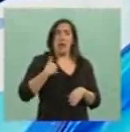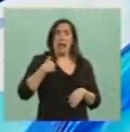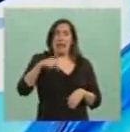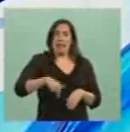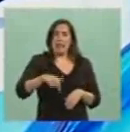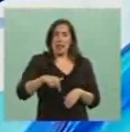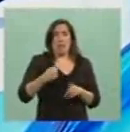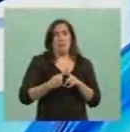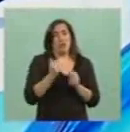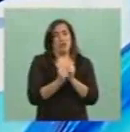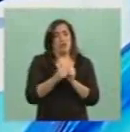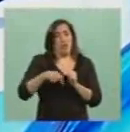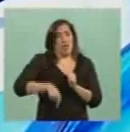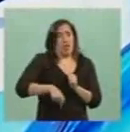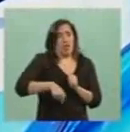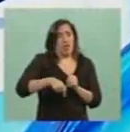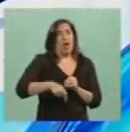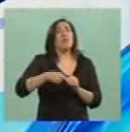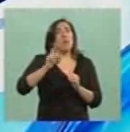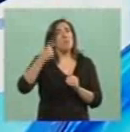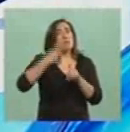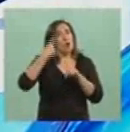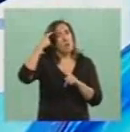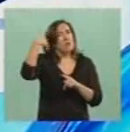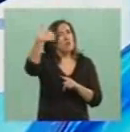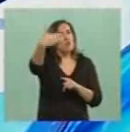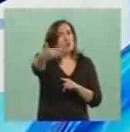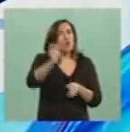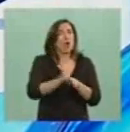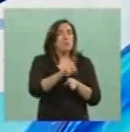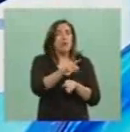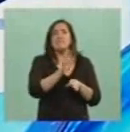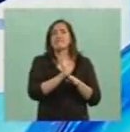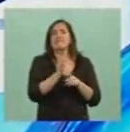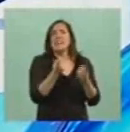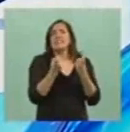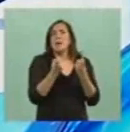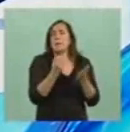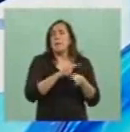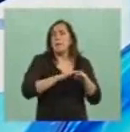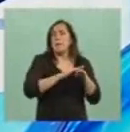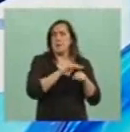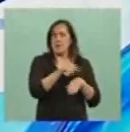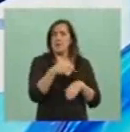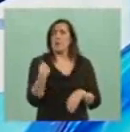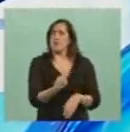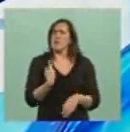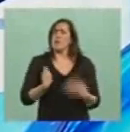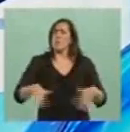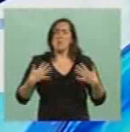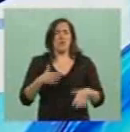nuestro presente, no solamente por nuestro futuro, son insumos básicos. Estamos muy contentos. Además es un